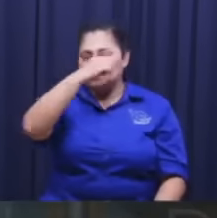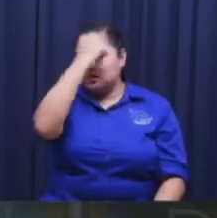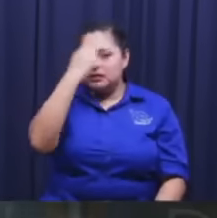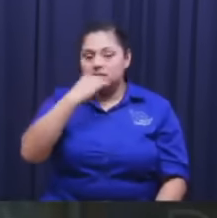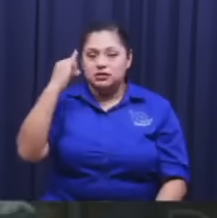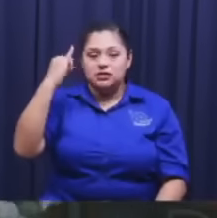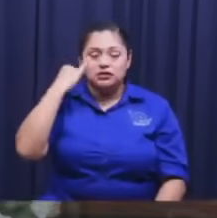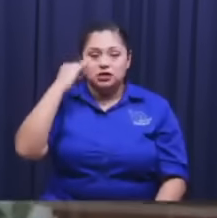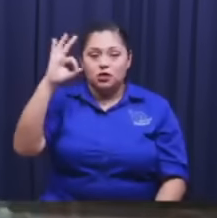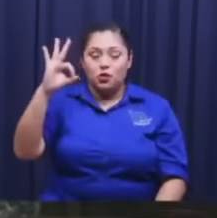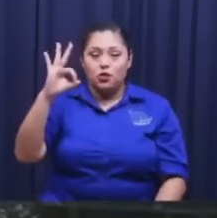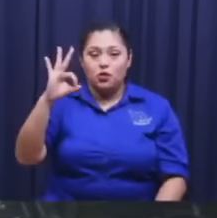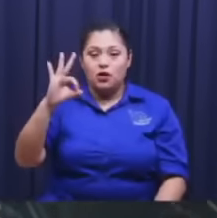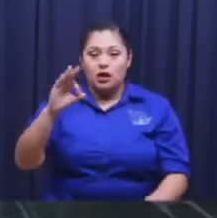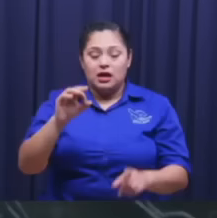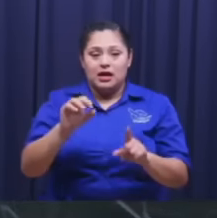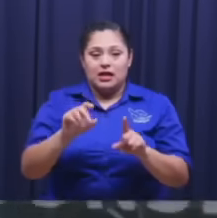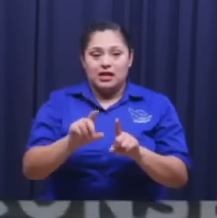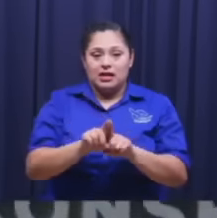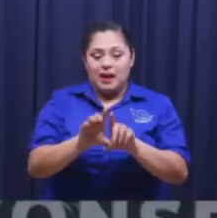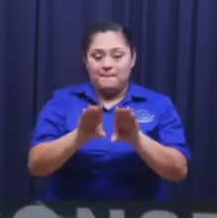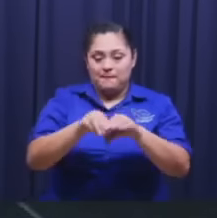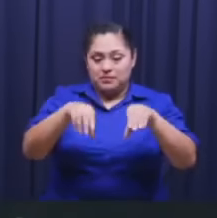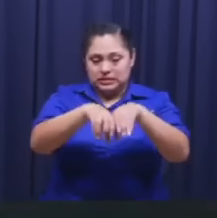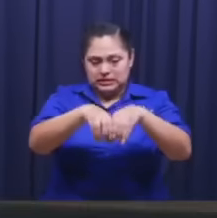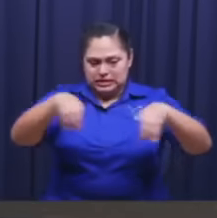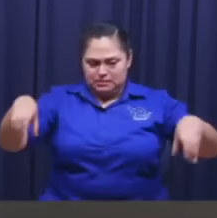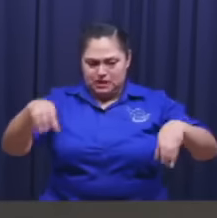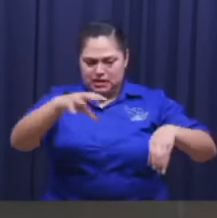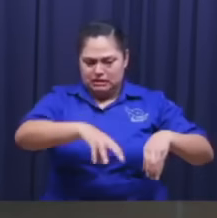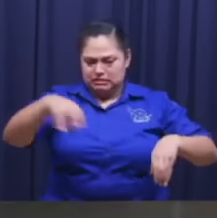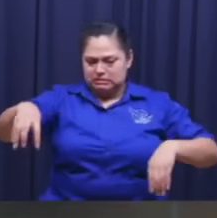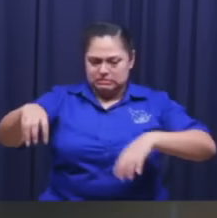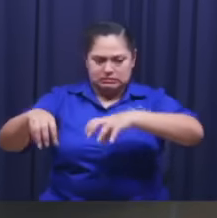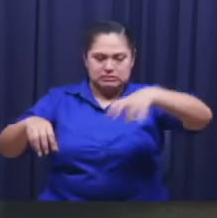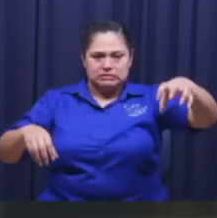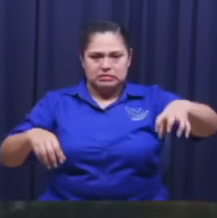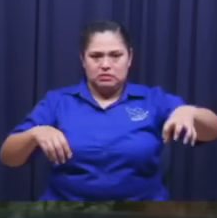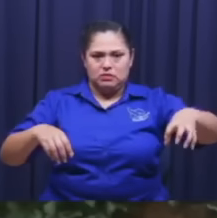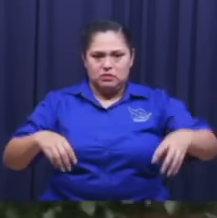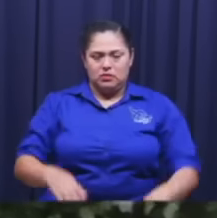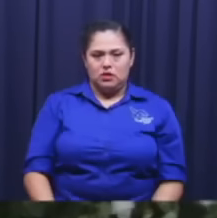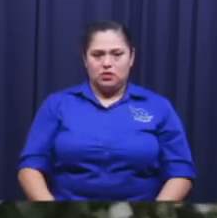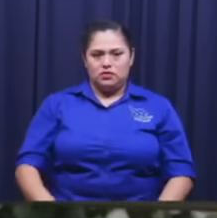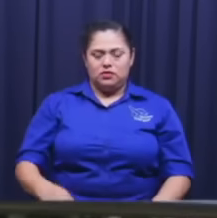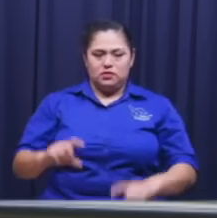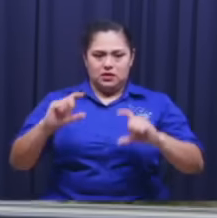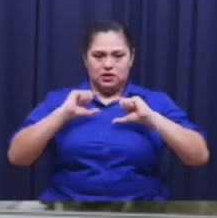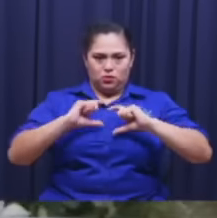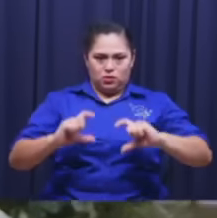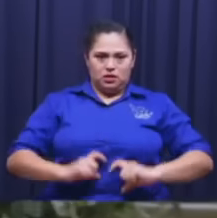este. Una perfección impresionante. Una perfección tremenda.